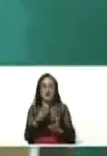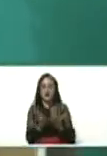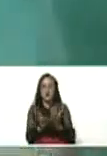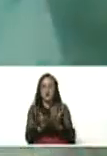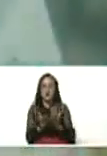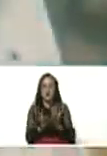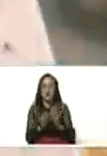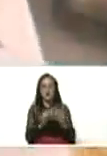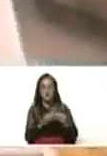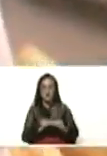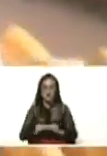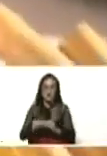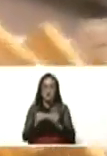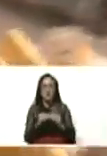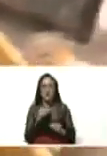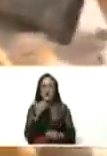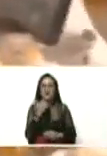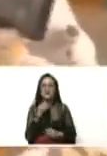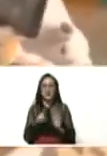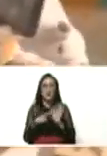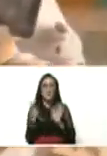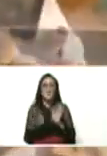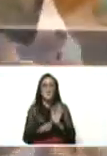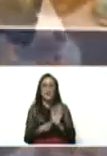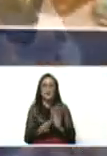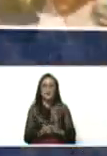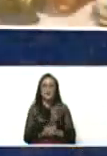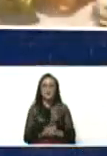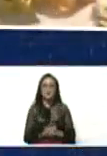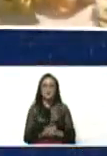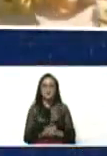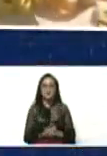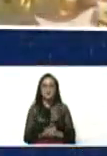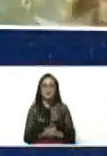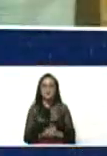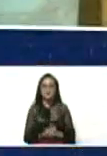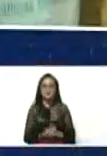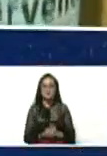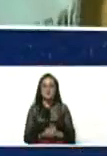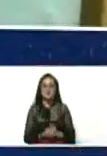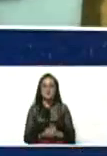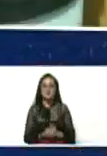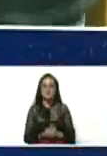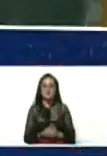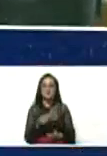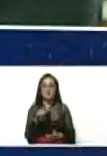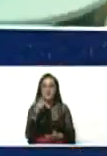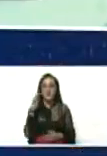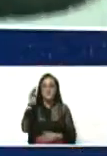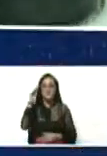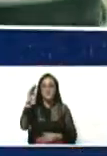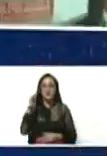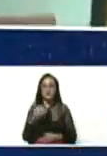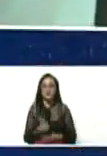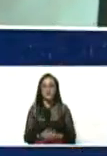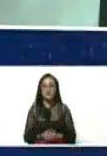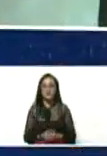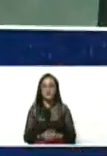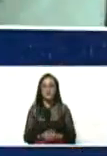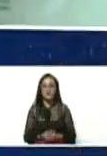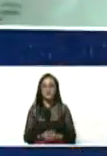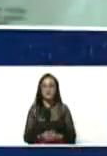está siendo restaurada casi que en su totalidad, presidente. Aquí tenemos un miliciano, Un